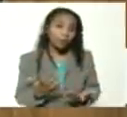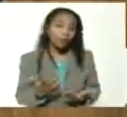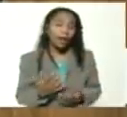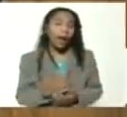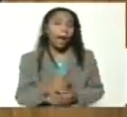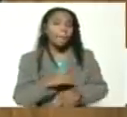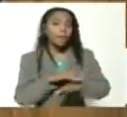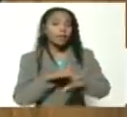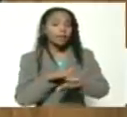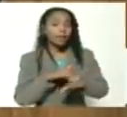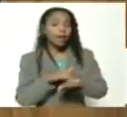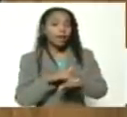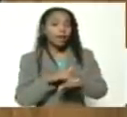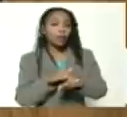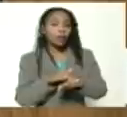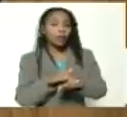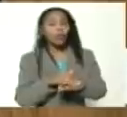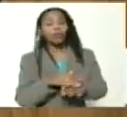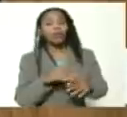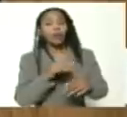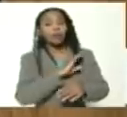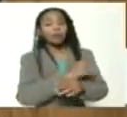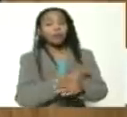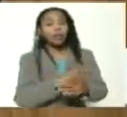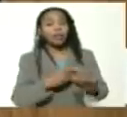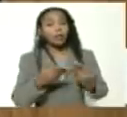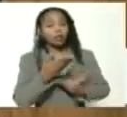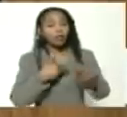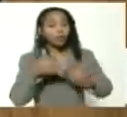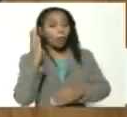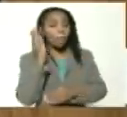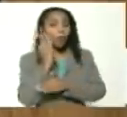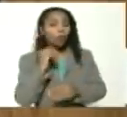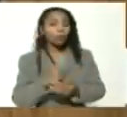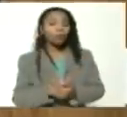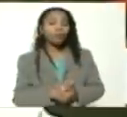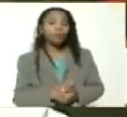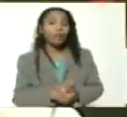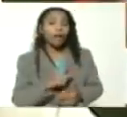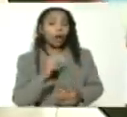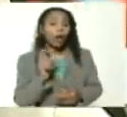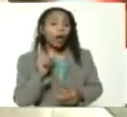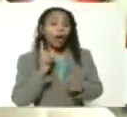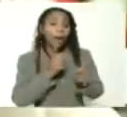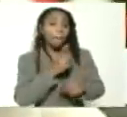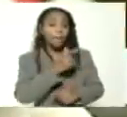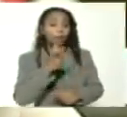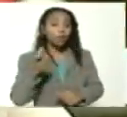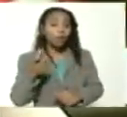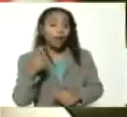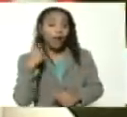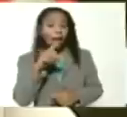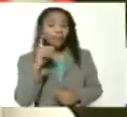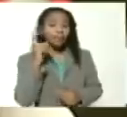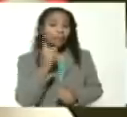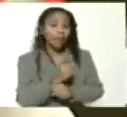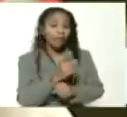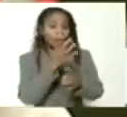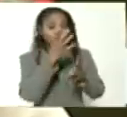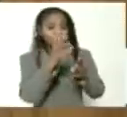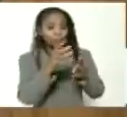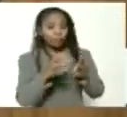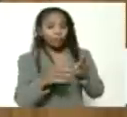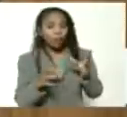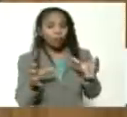Poder Popular para los Servicios Penitenciarios. Las personas penadas que se encuentren en centros de detención preventiva deben ser clasificadas